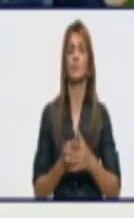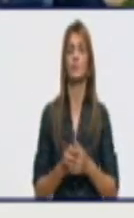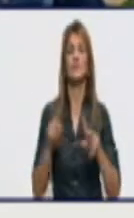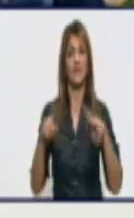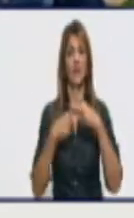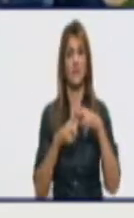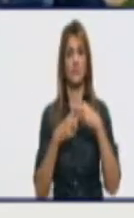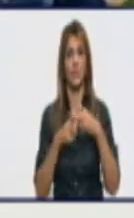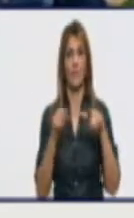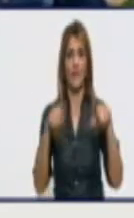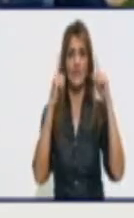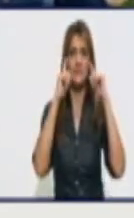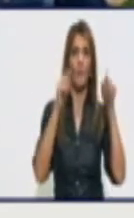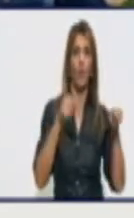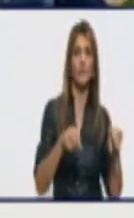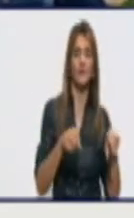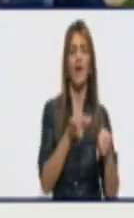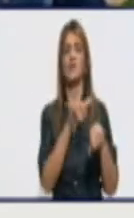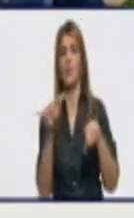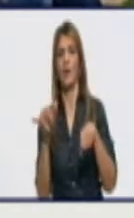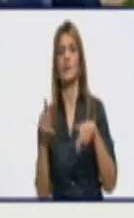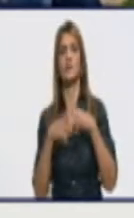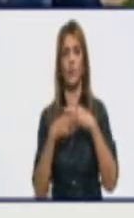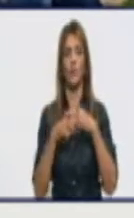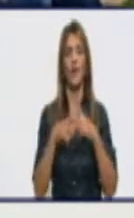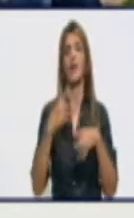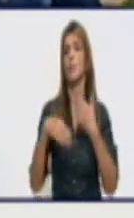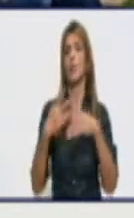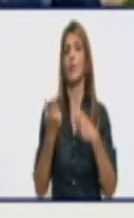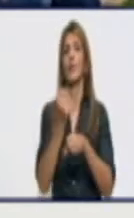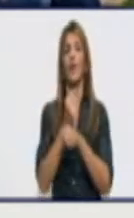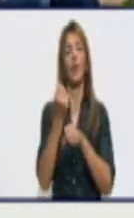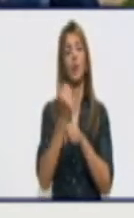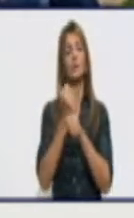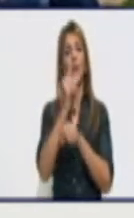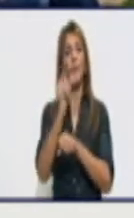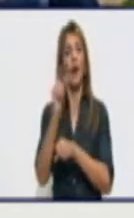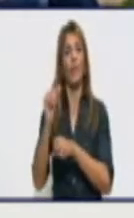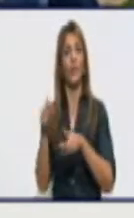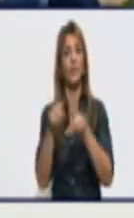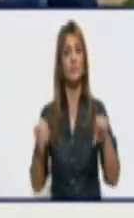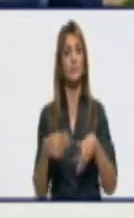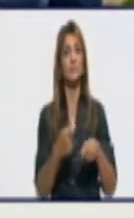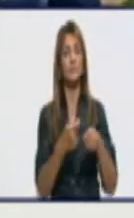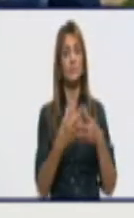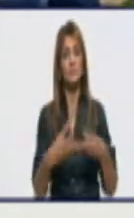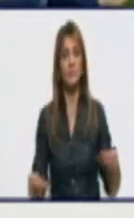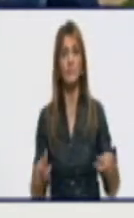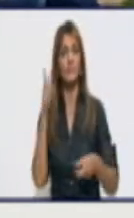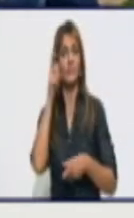también resuelven el problema del monopolio de acopio y se abre para que todo el mundo pueda